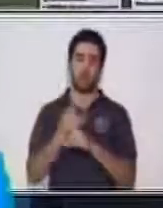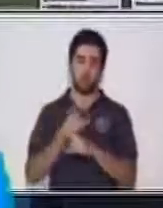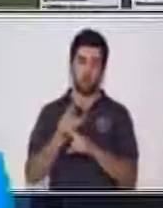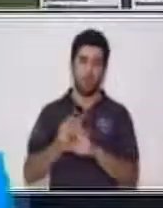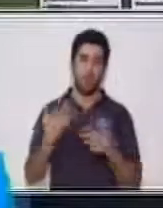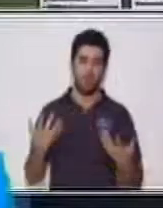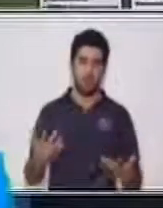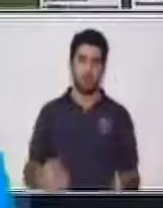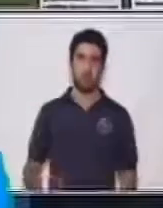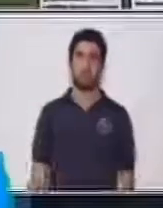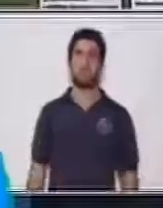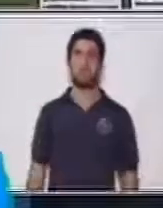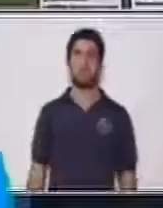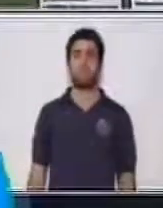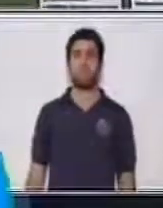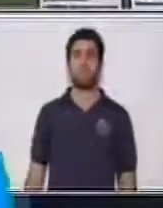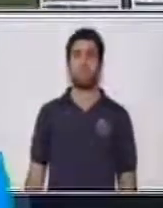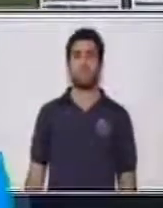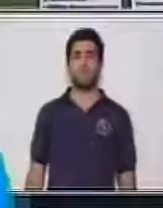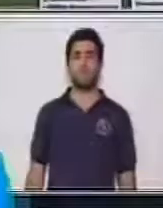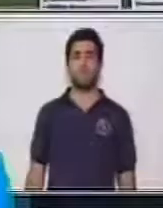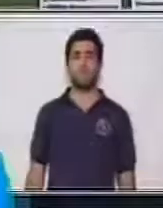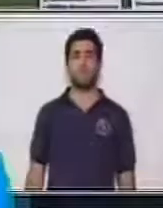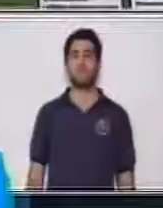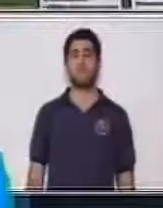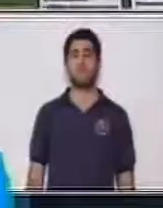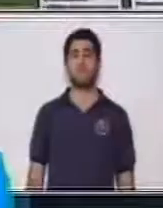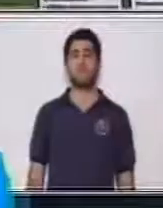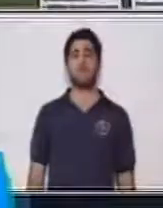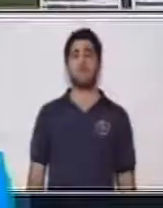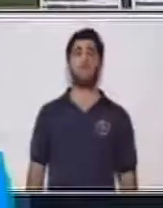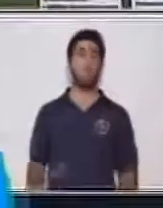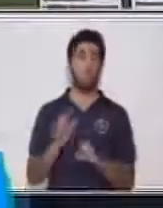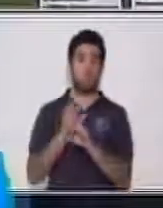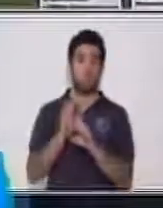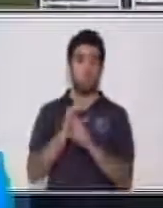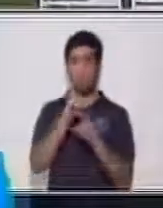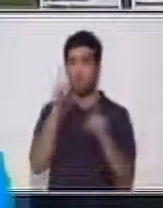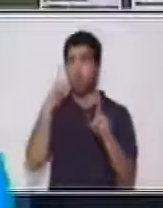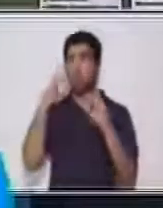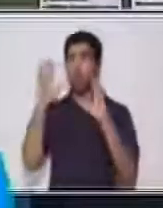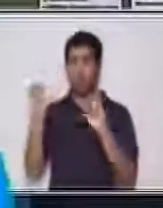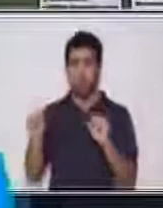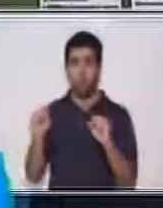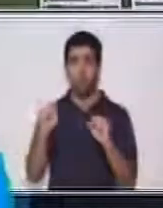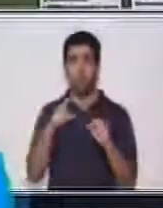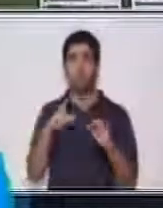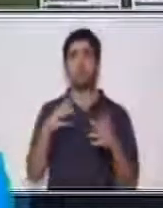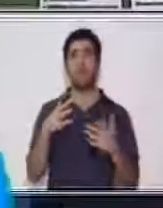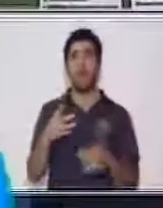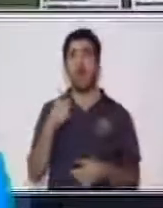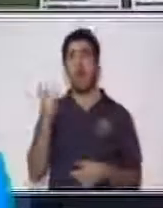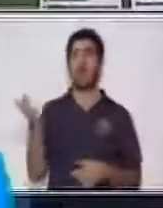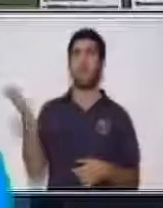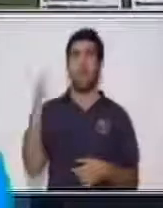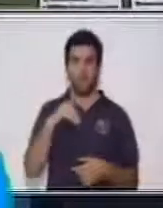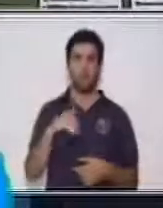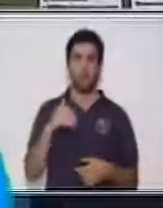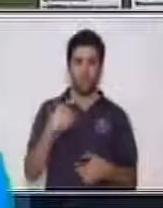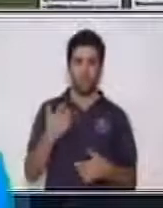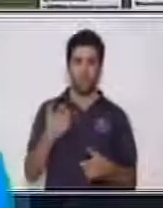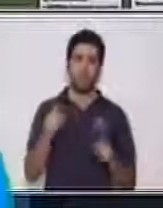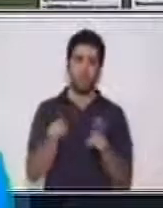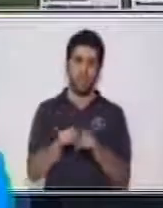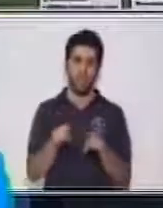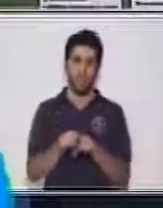utilizar. Haz de cuenta que en este momento yo soy mamá y quiero que vengas a sentarte, te voy a decir, vengan pues, mucha.